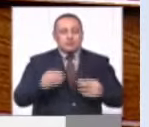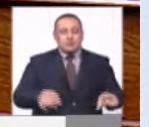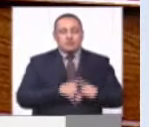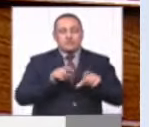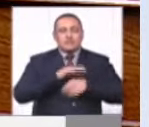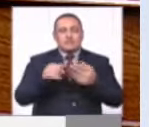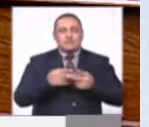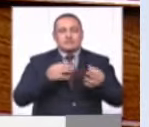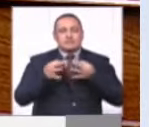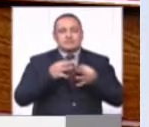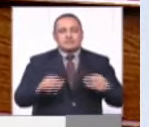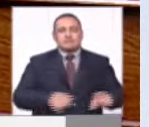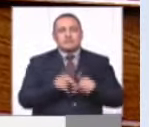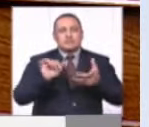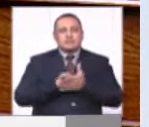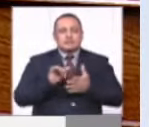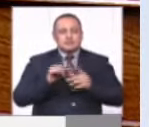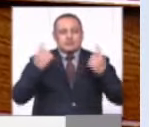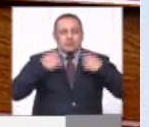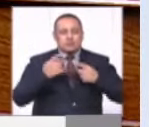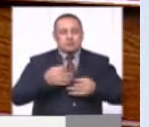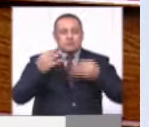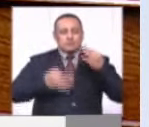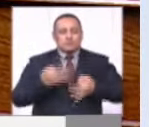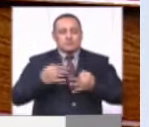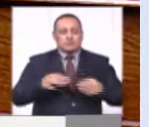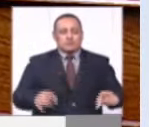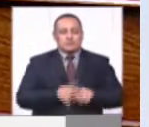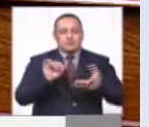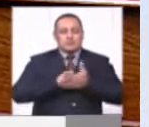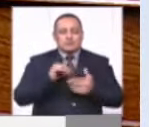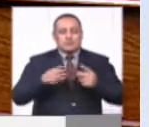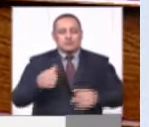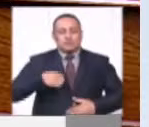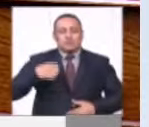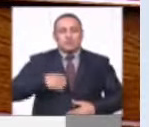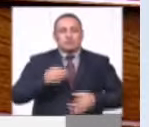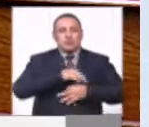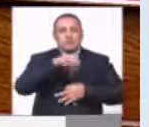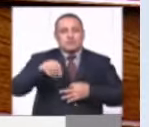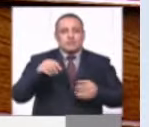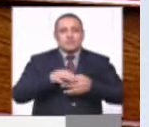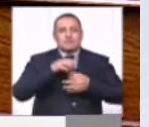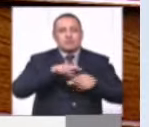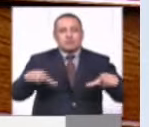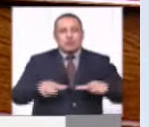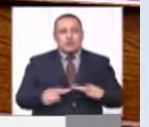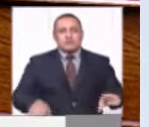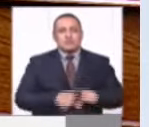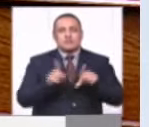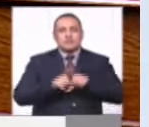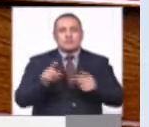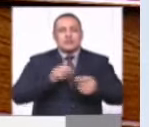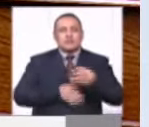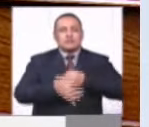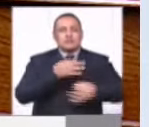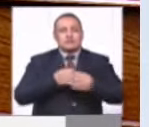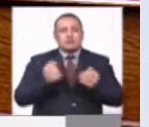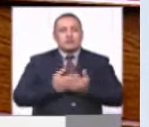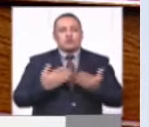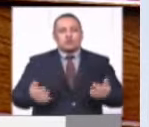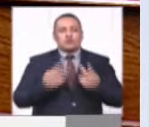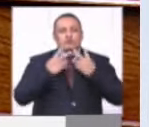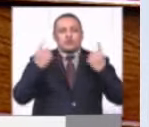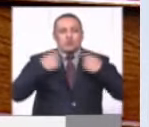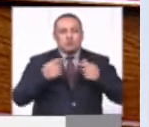nada sobre el recorte presupuestal a las municipalidades provinciales y distritales y la transferencia de